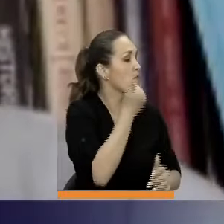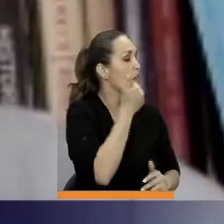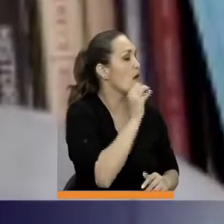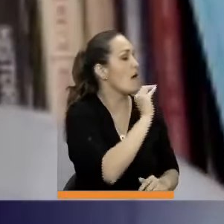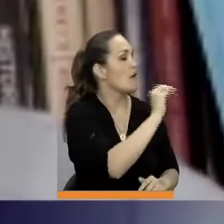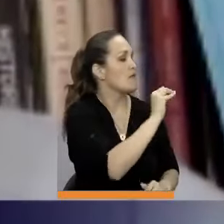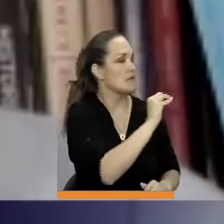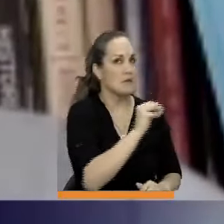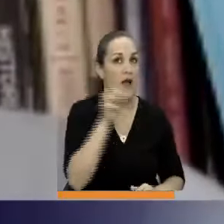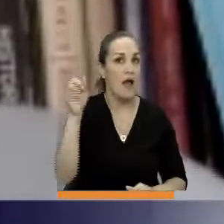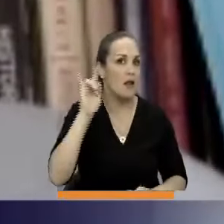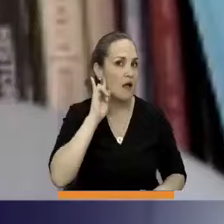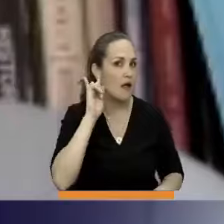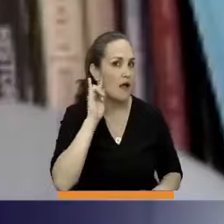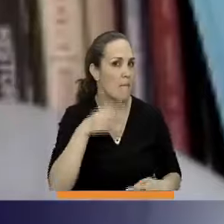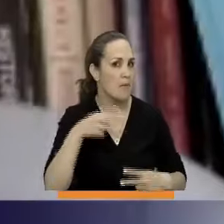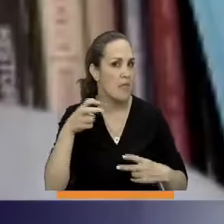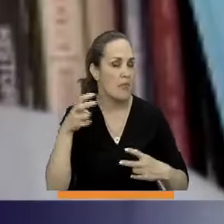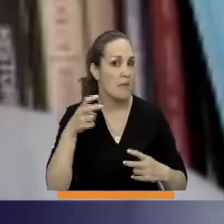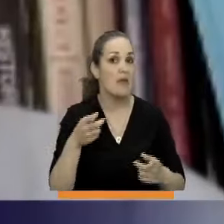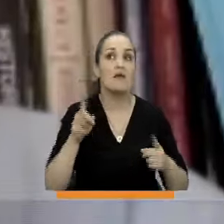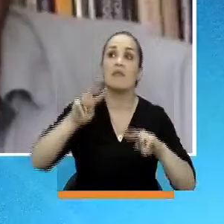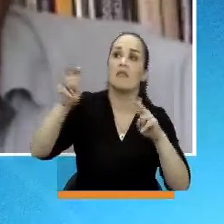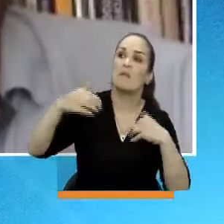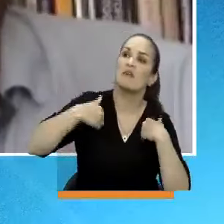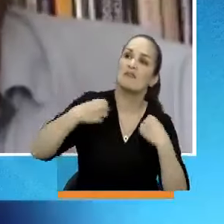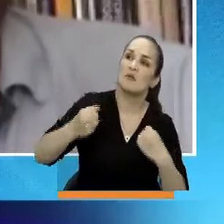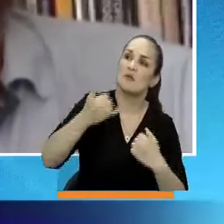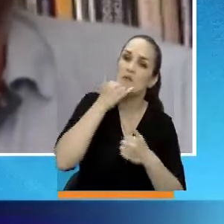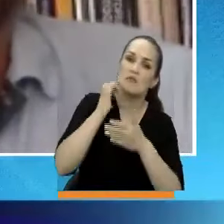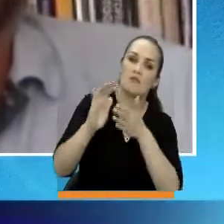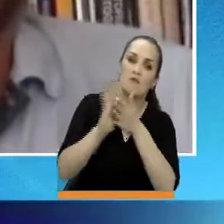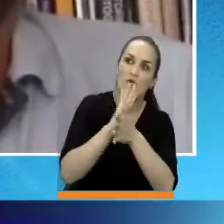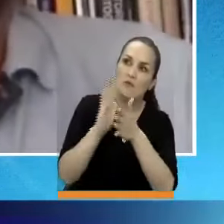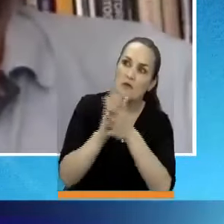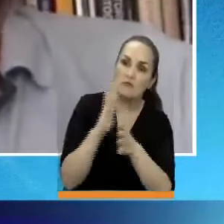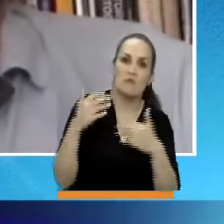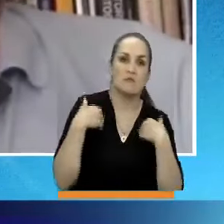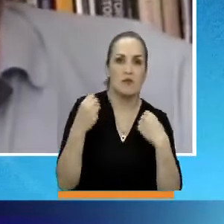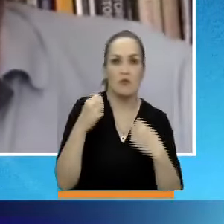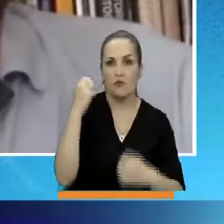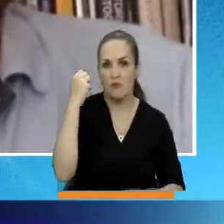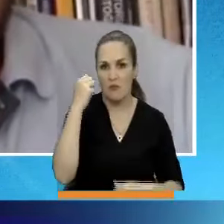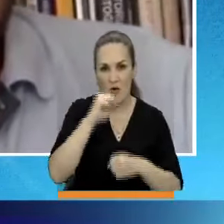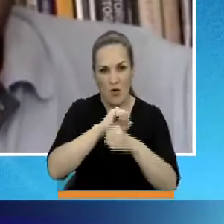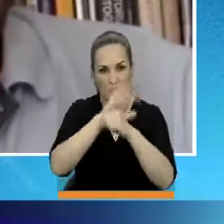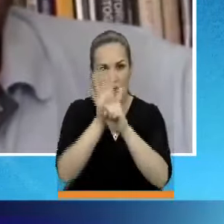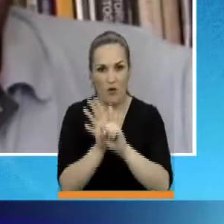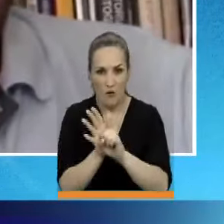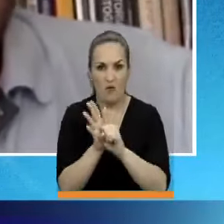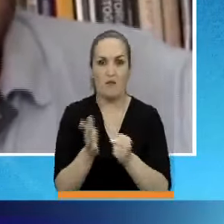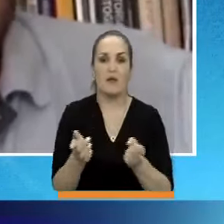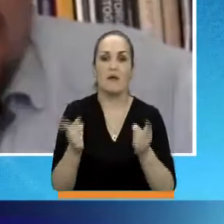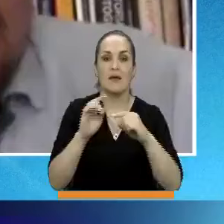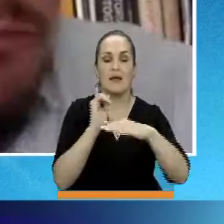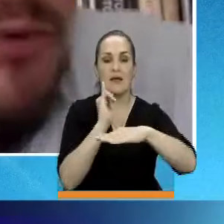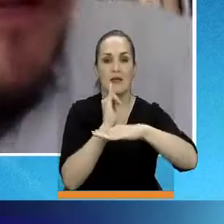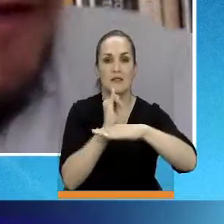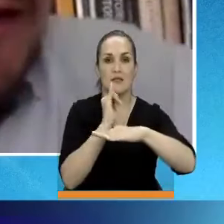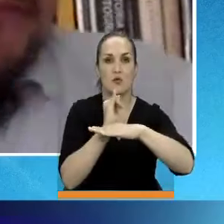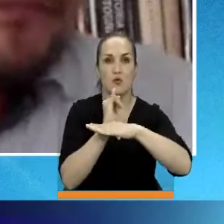salud, en tasa presidencial, es decir, estaban al borde de desaparecer el Instituto de Acceso a la